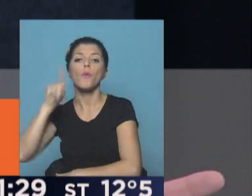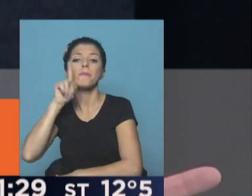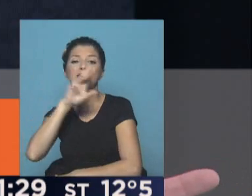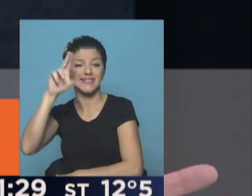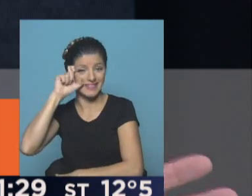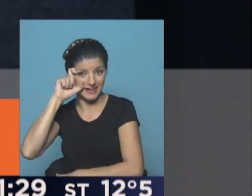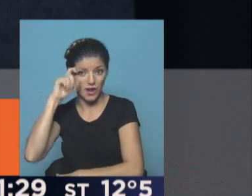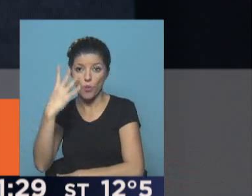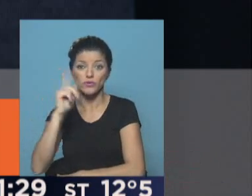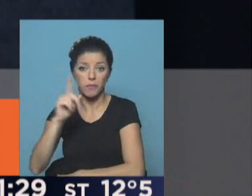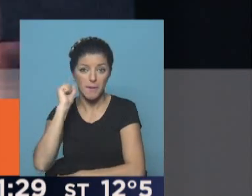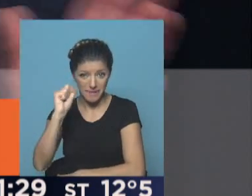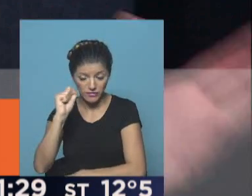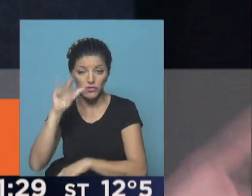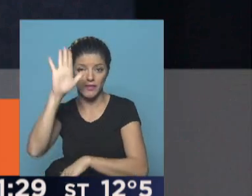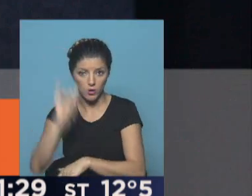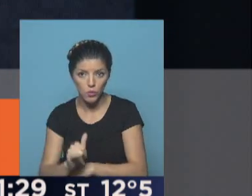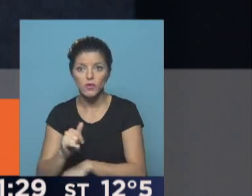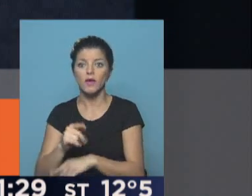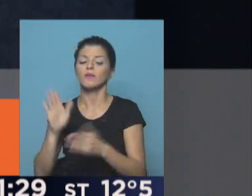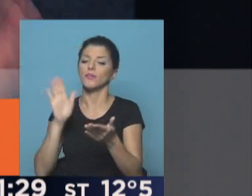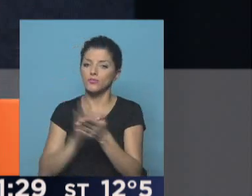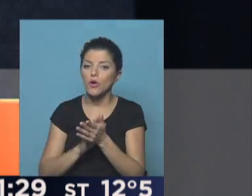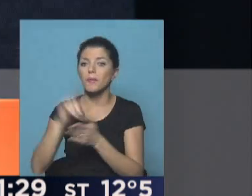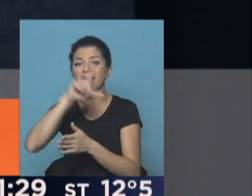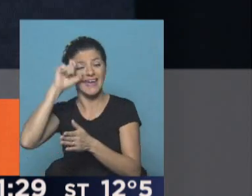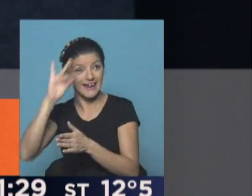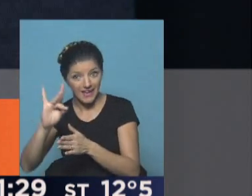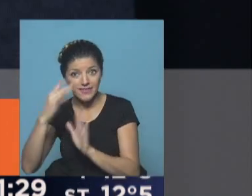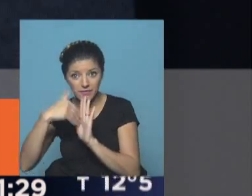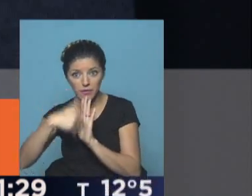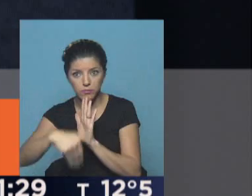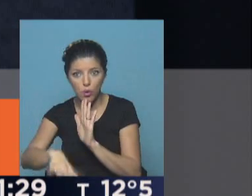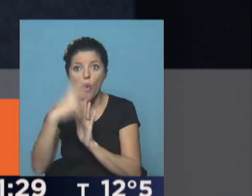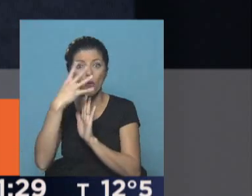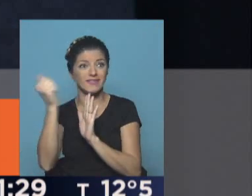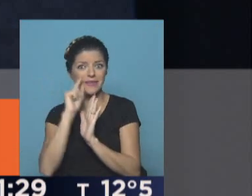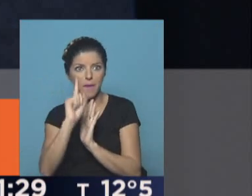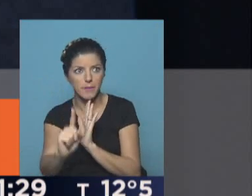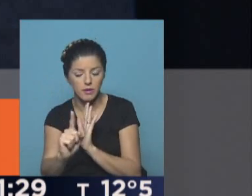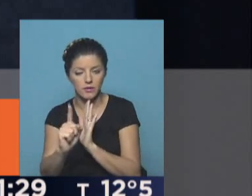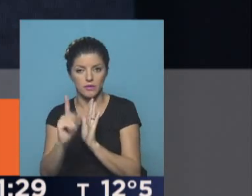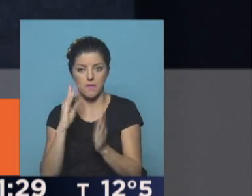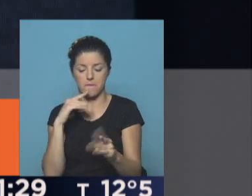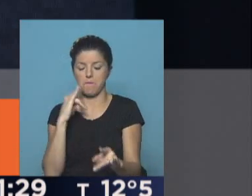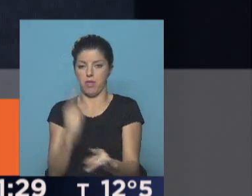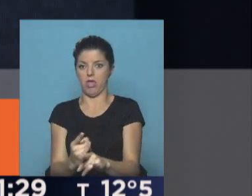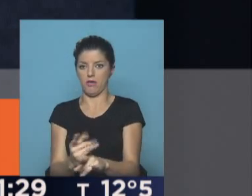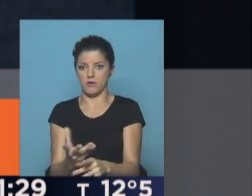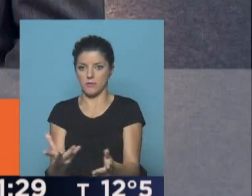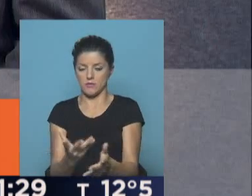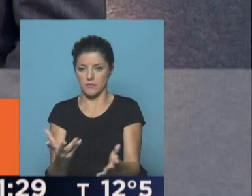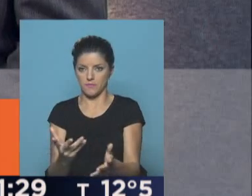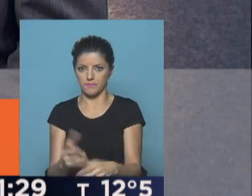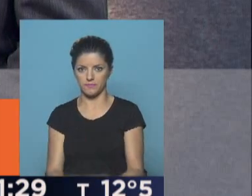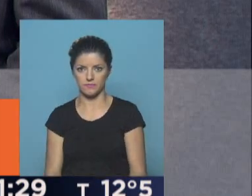pesos de luz y se van a reconversión con el sistema del el sabiendo que venía a la luz bueno 46.000 les bien y creo que ahí llamó allí de partir